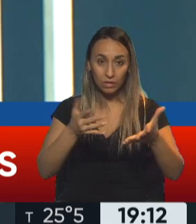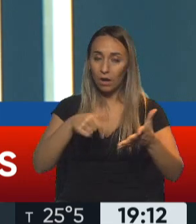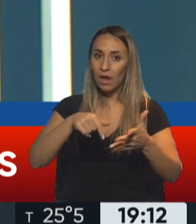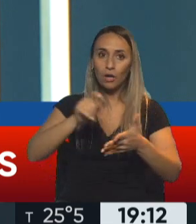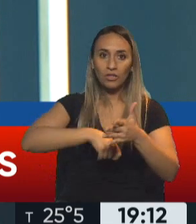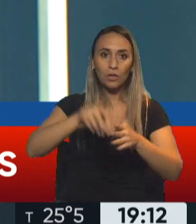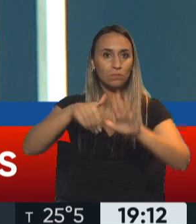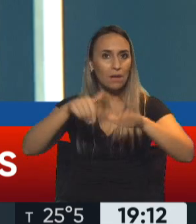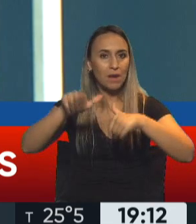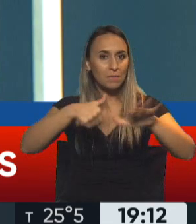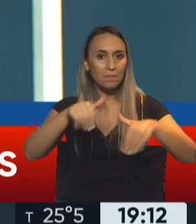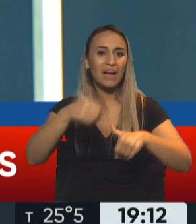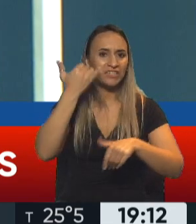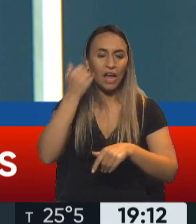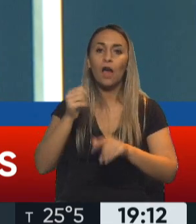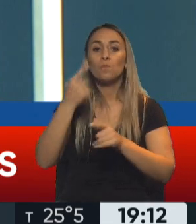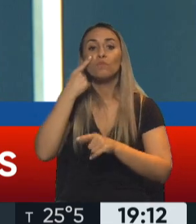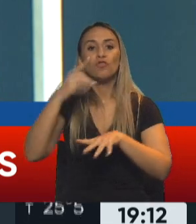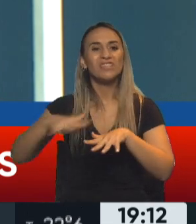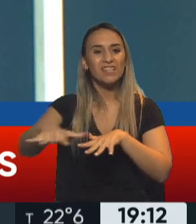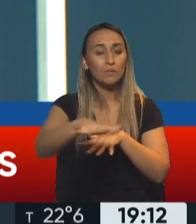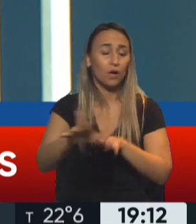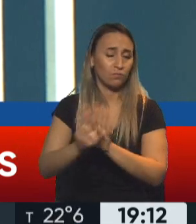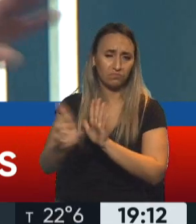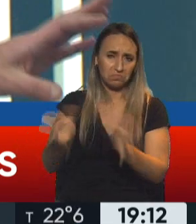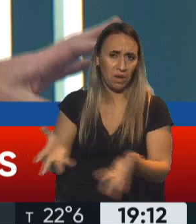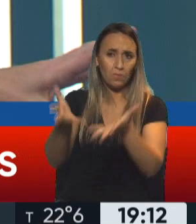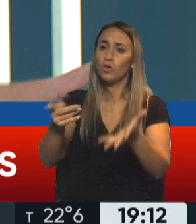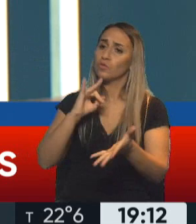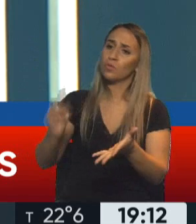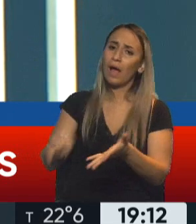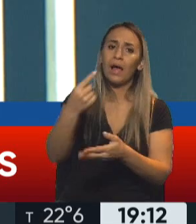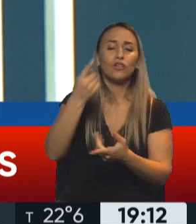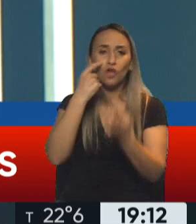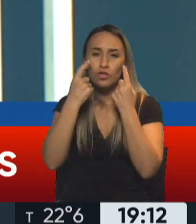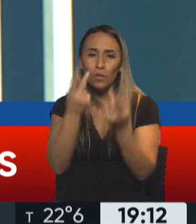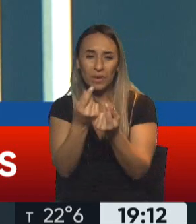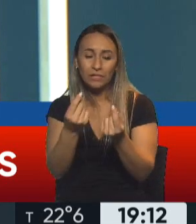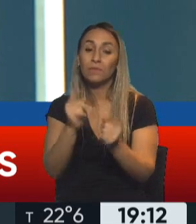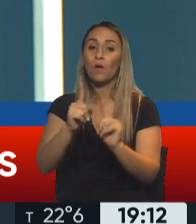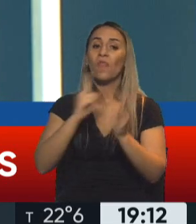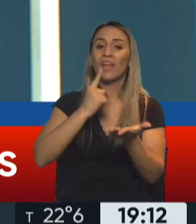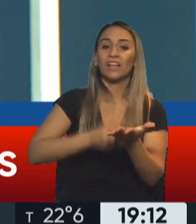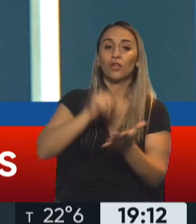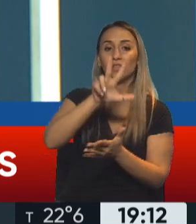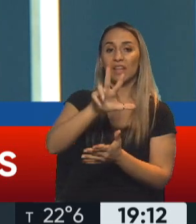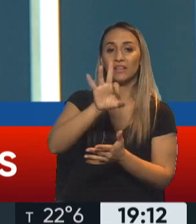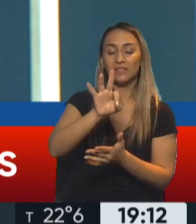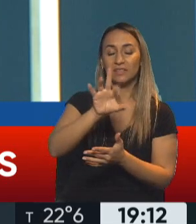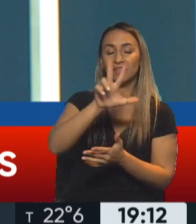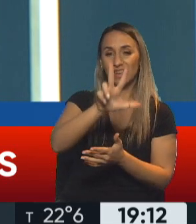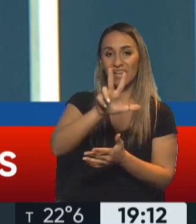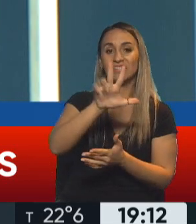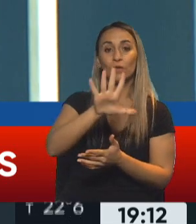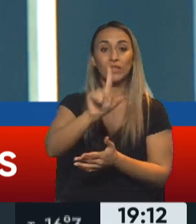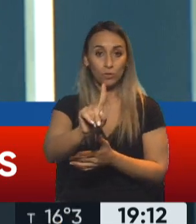tomar, tan habilitados los municipios para justamente hacer control de precios, desde un decreto, el decreto 351 del año pasado, porque los municipios no podían